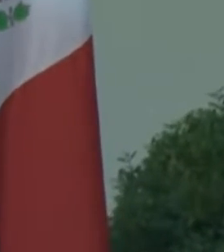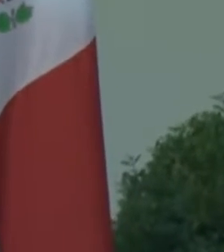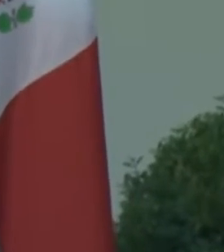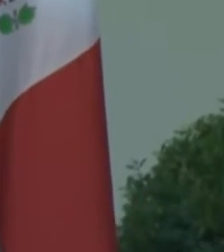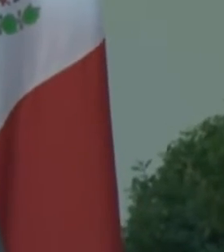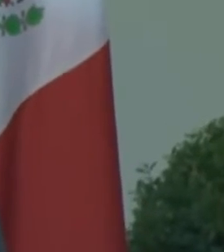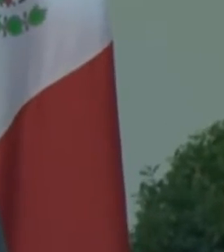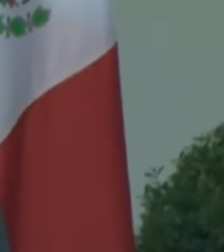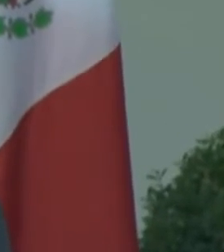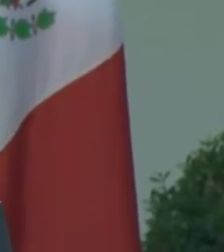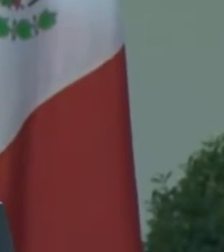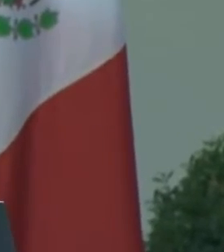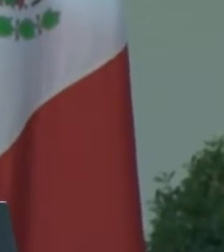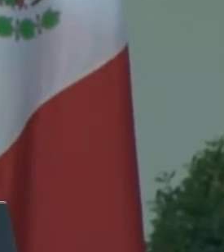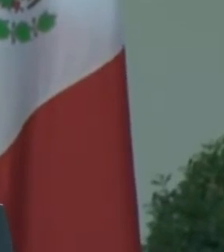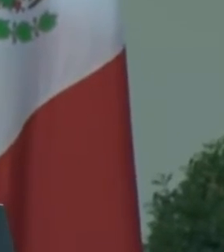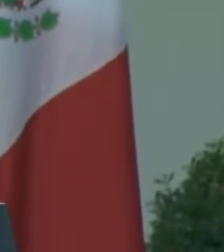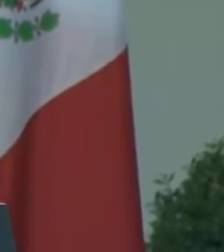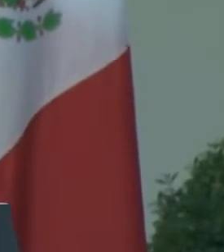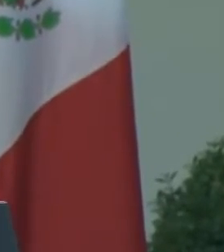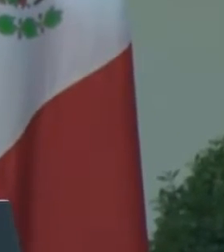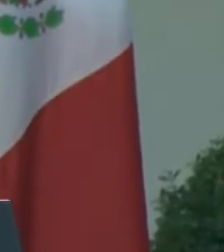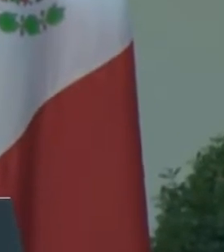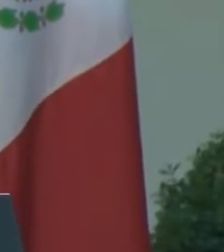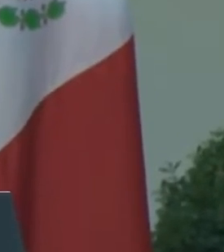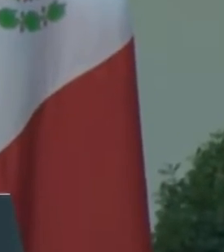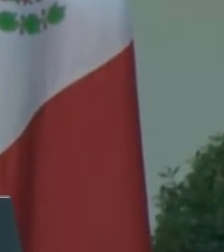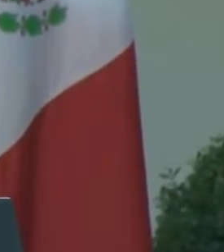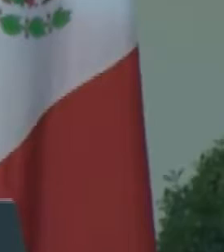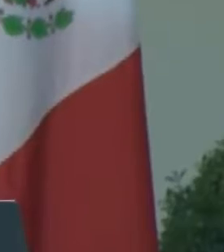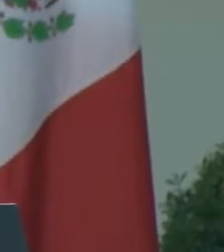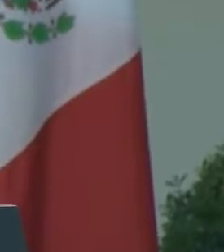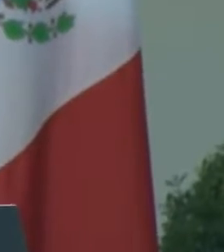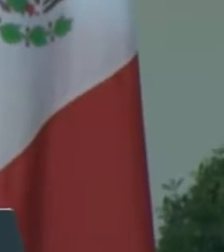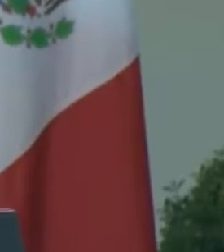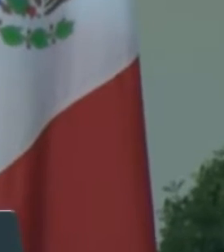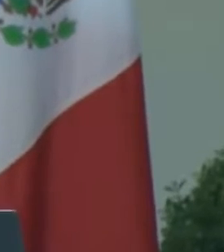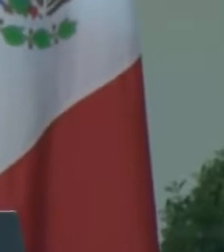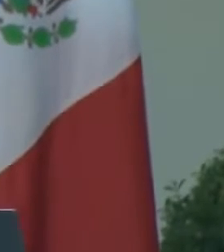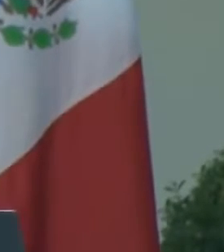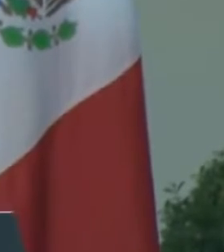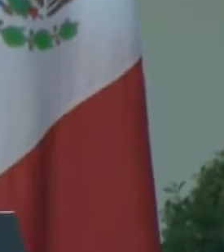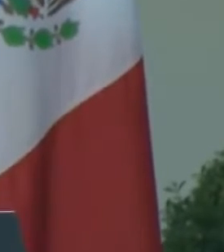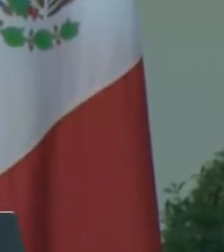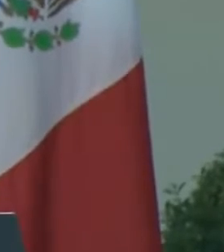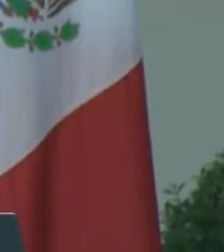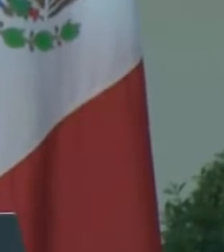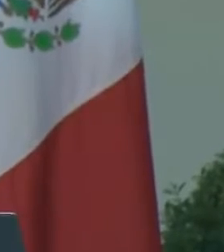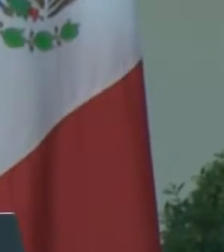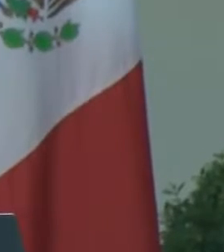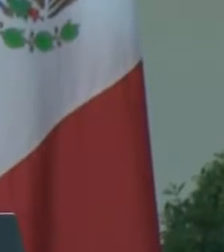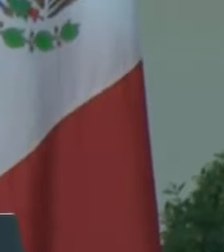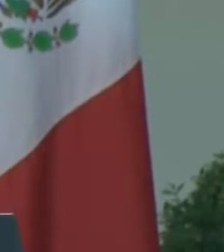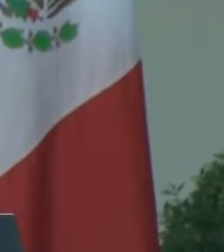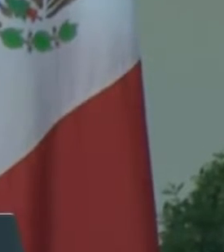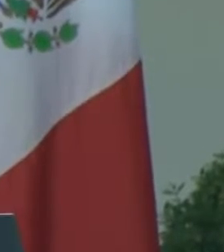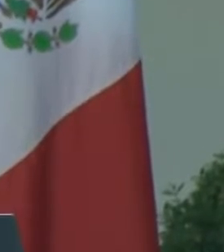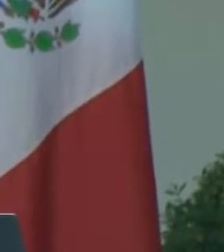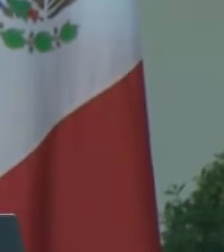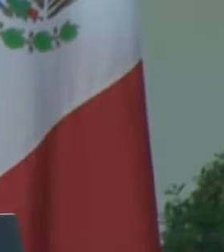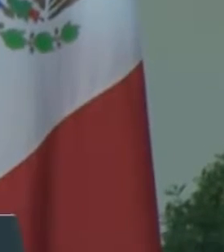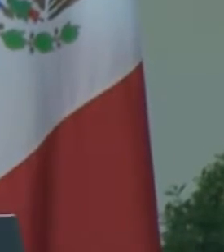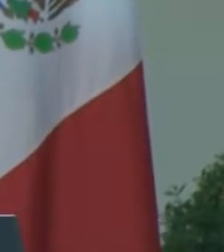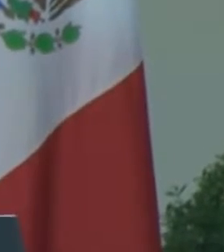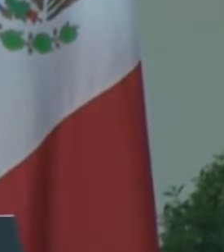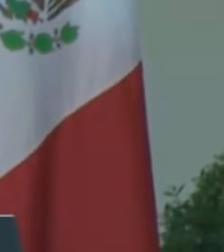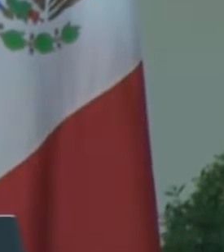Casa Blanca, a mi buen amigo, el presidente López Obrador de México. Tenemos una relación